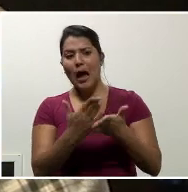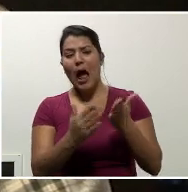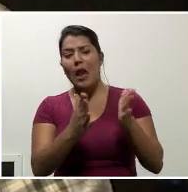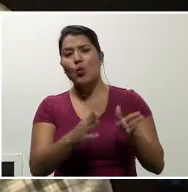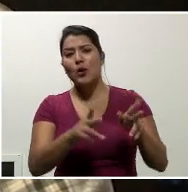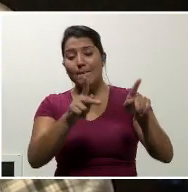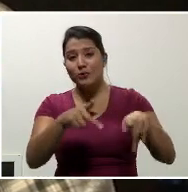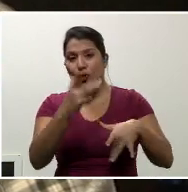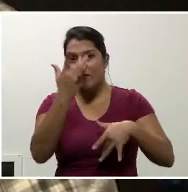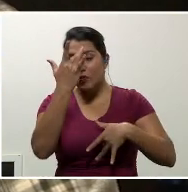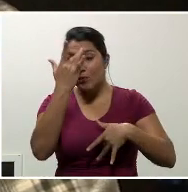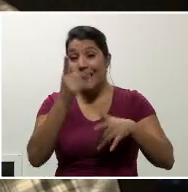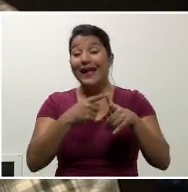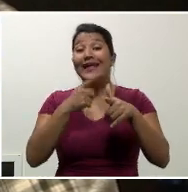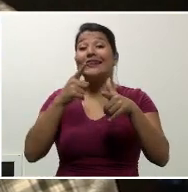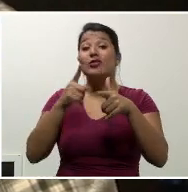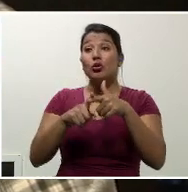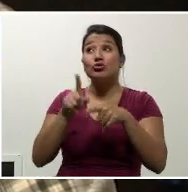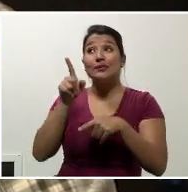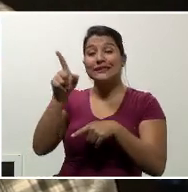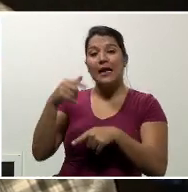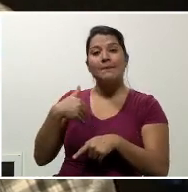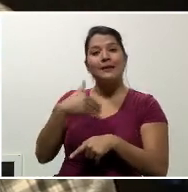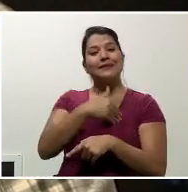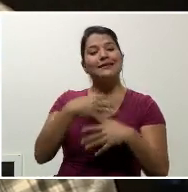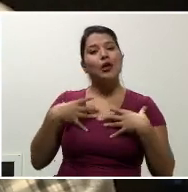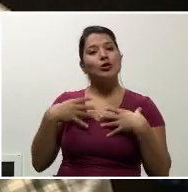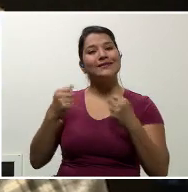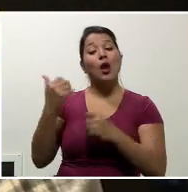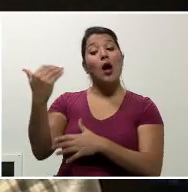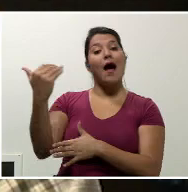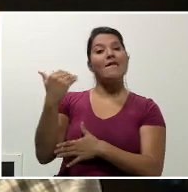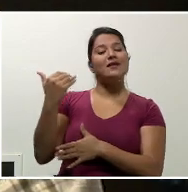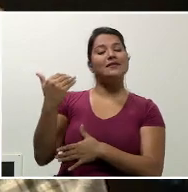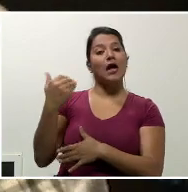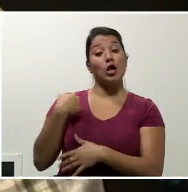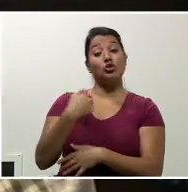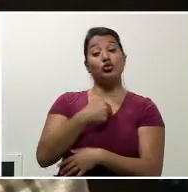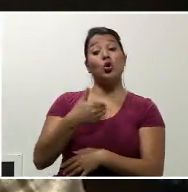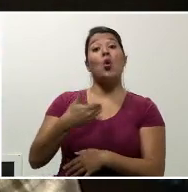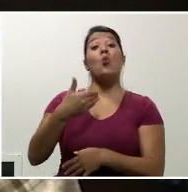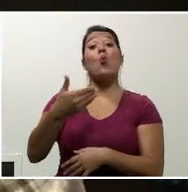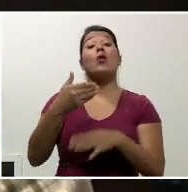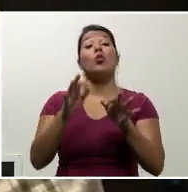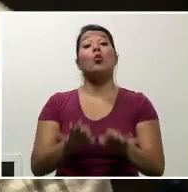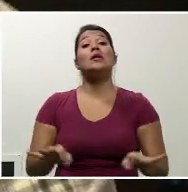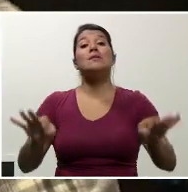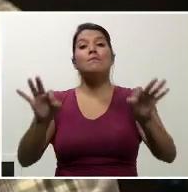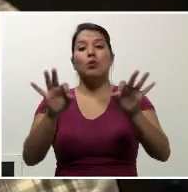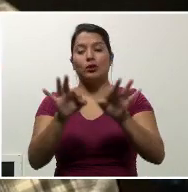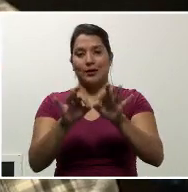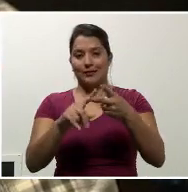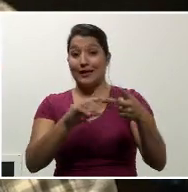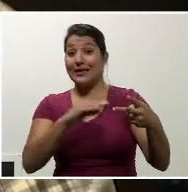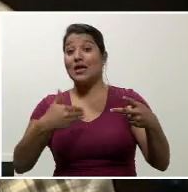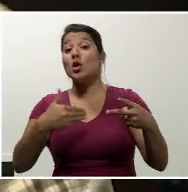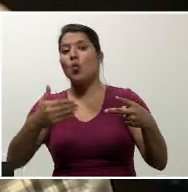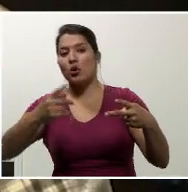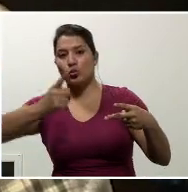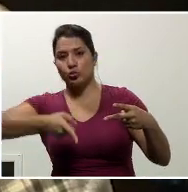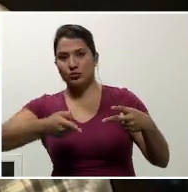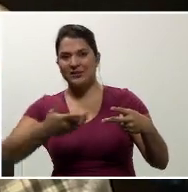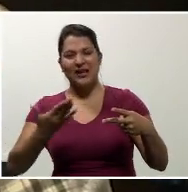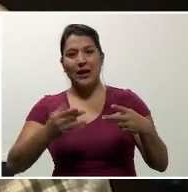infección, ya el Ministerio nos dirá en qué momento sería importante u obligatorio que las personas